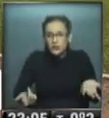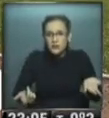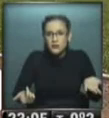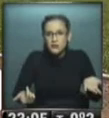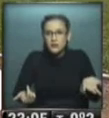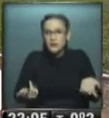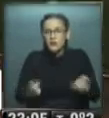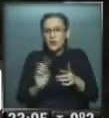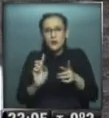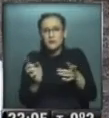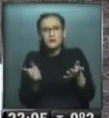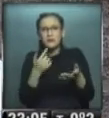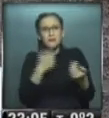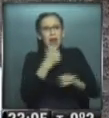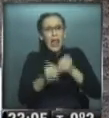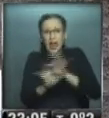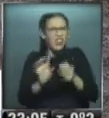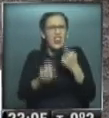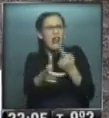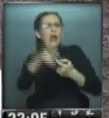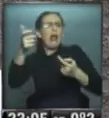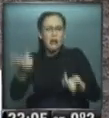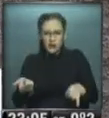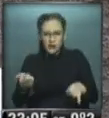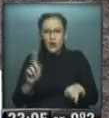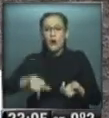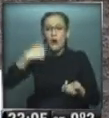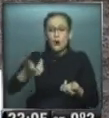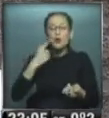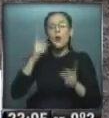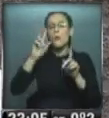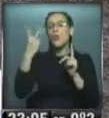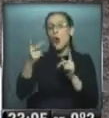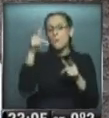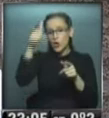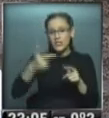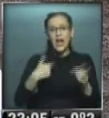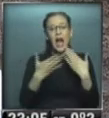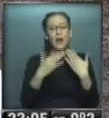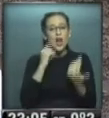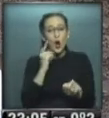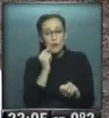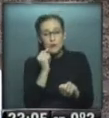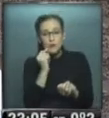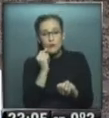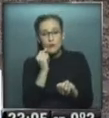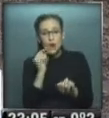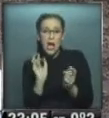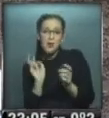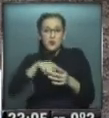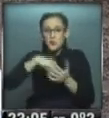ellos. Otro chico que se había quedado, dice que paró el patrullero, bajaron los dos policías, hablaron con el hombre se subió arriba de su